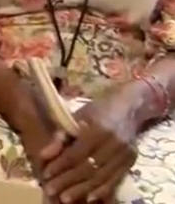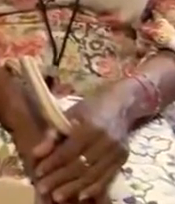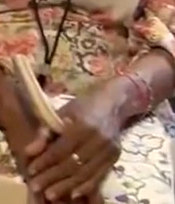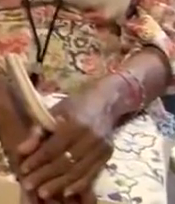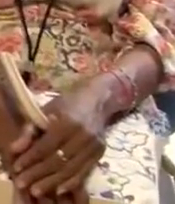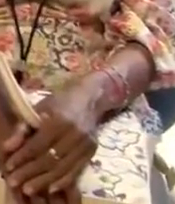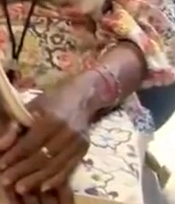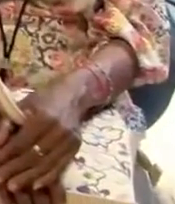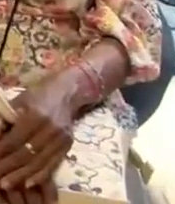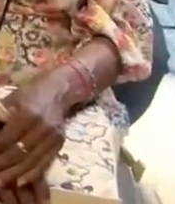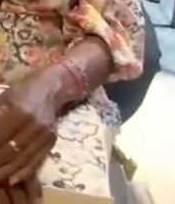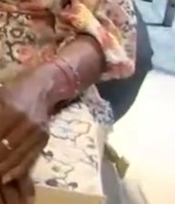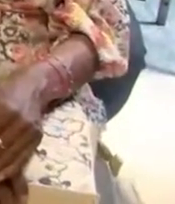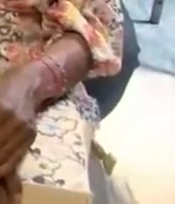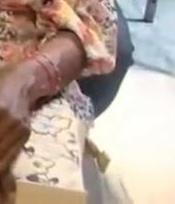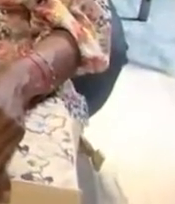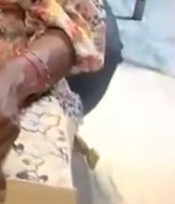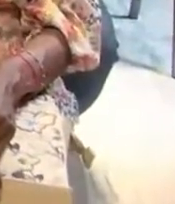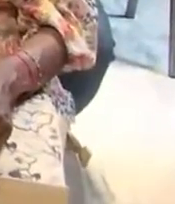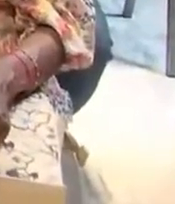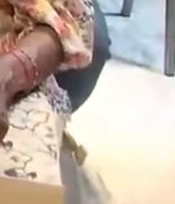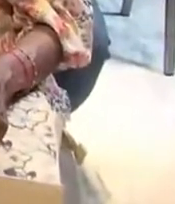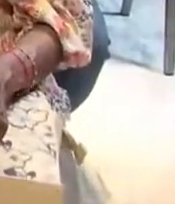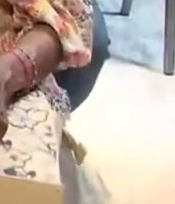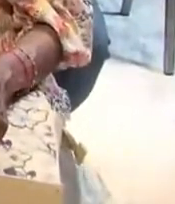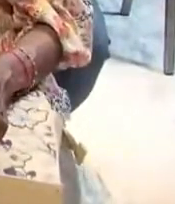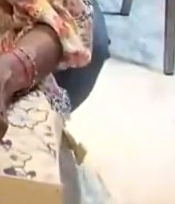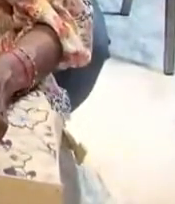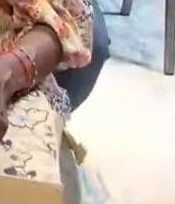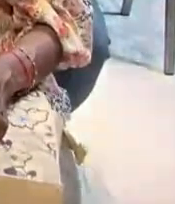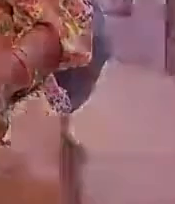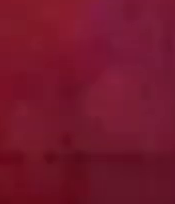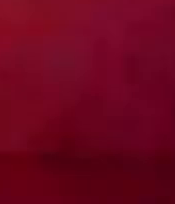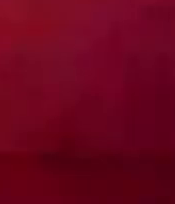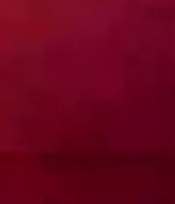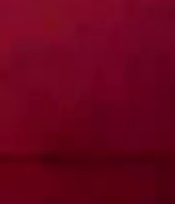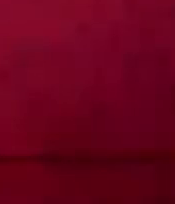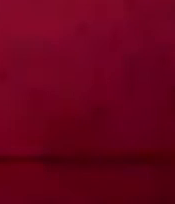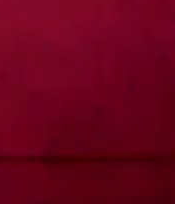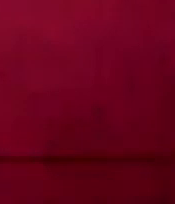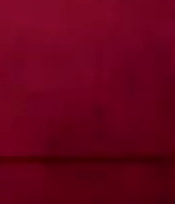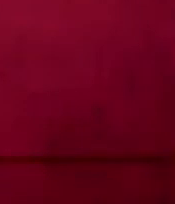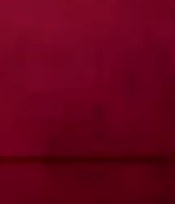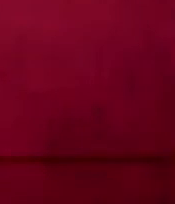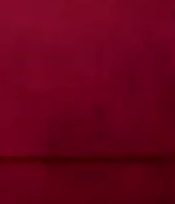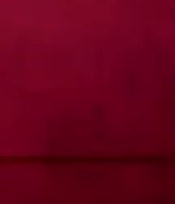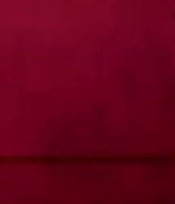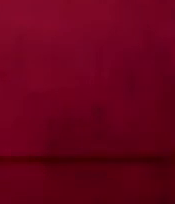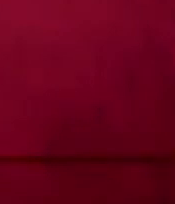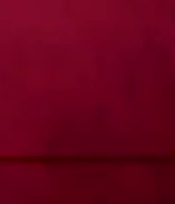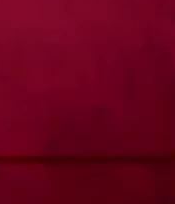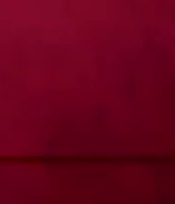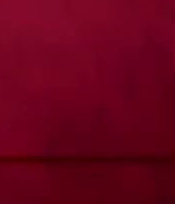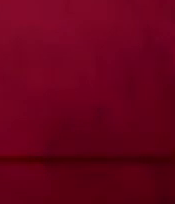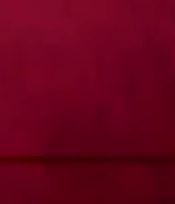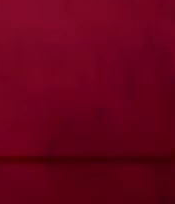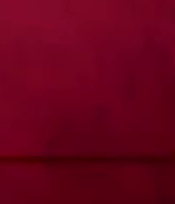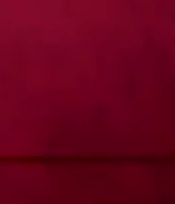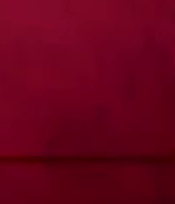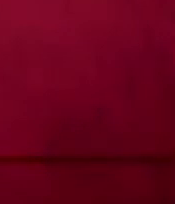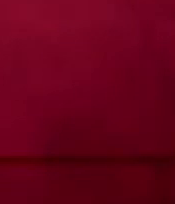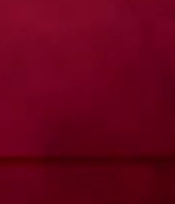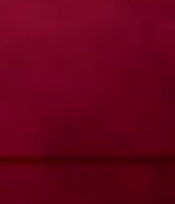Utial Nazil. Pues ahí está. Pero ¿cómo podemos decirle a nuestra mamá que la amamos?